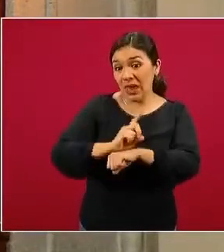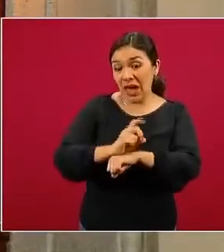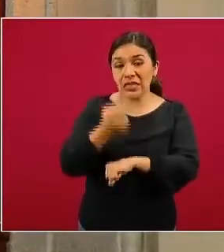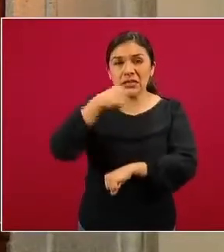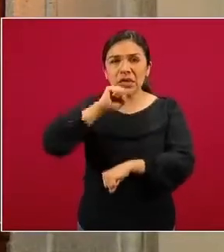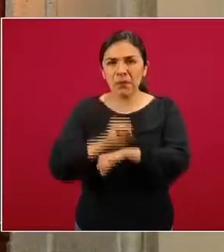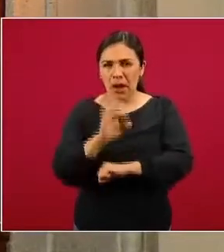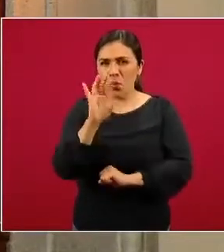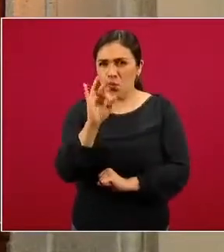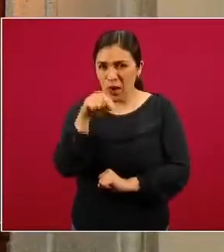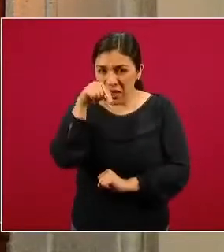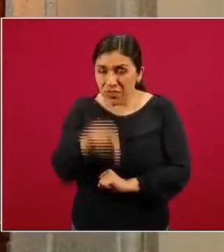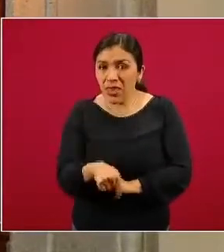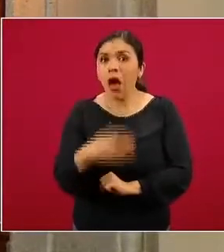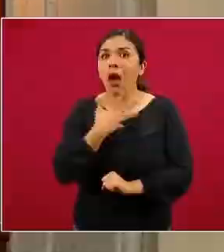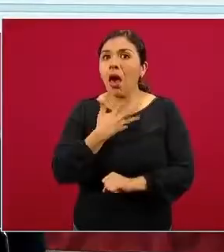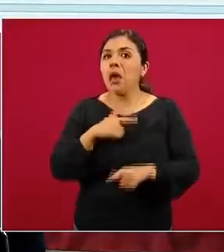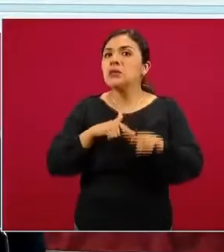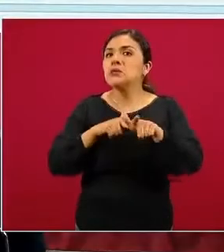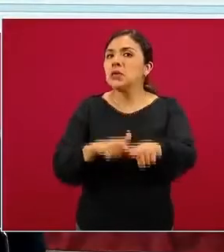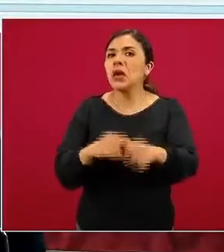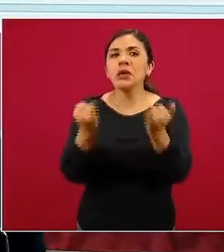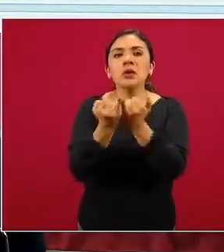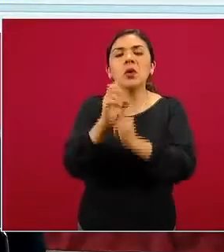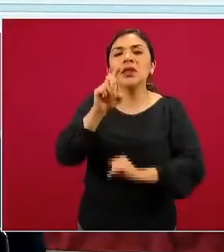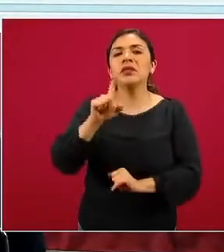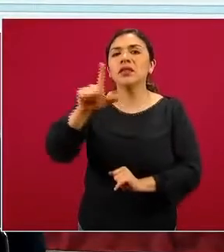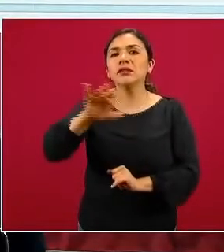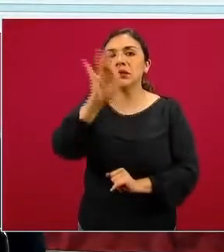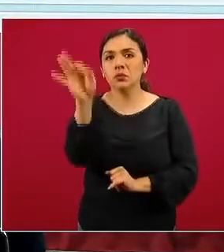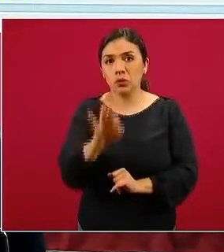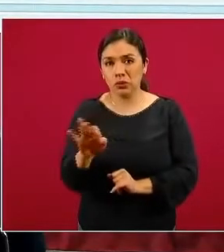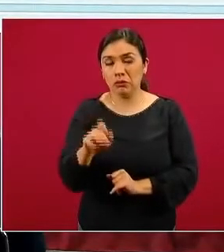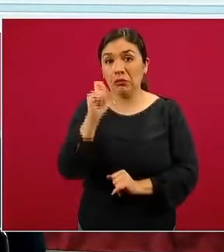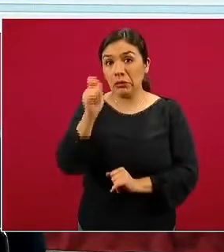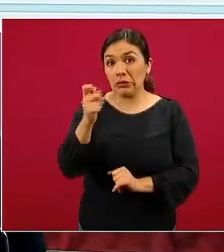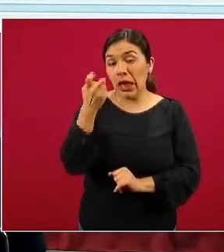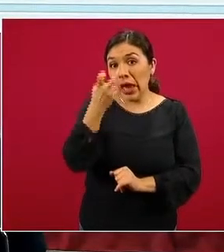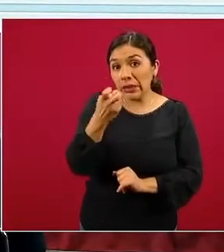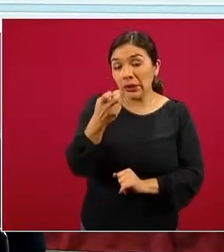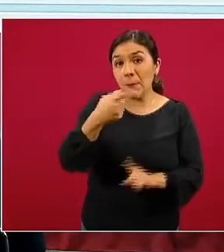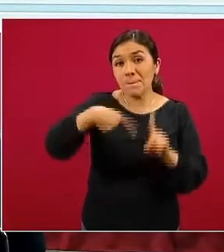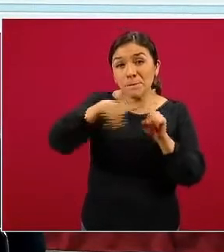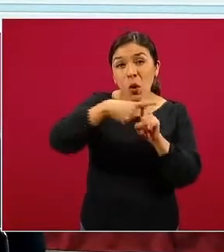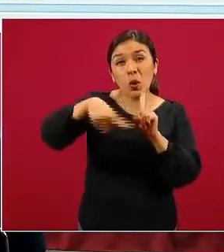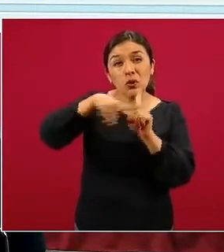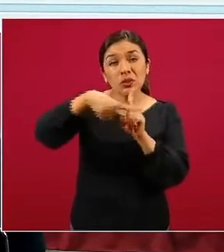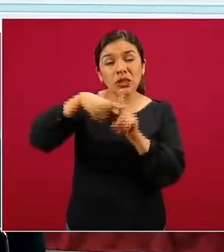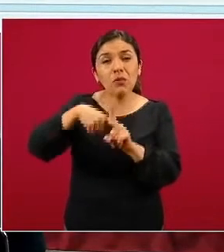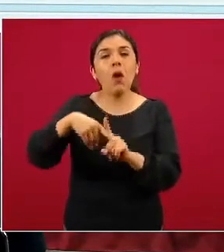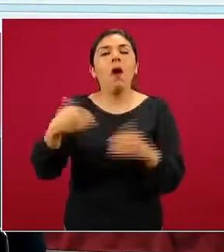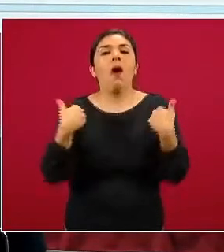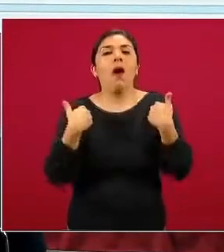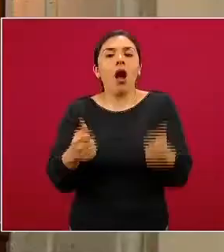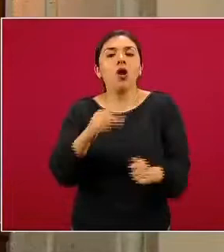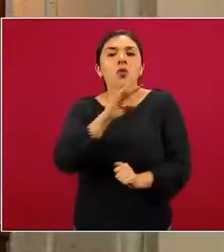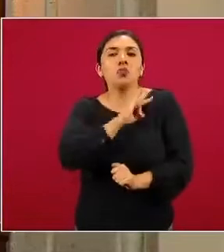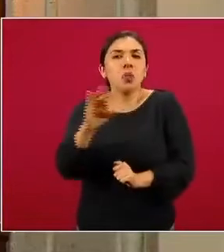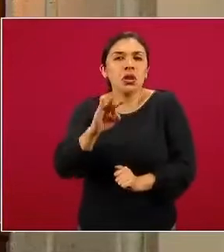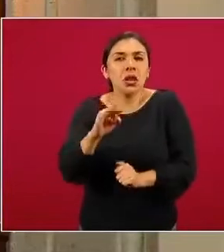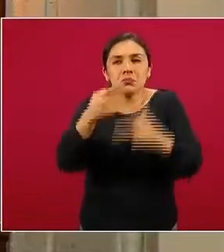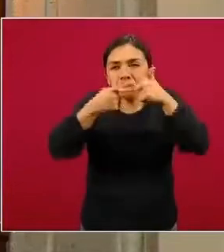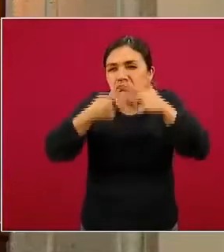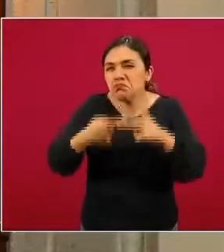semana 40 se mantiene en 37%, y son estos porcentajes de positividad los que nos permiten en un momento